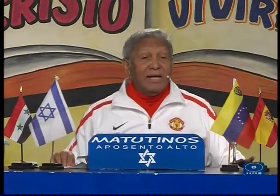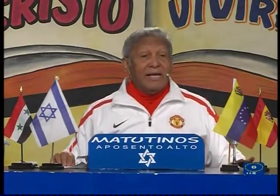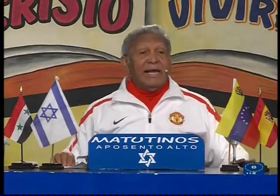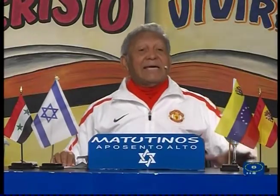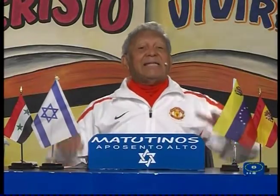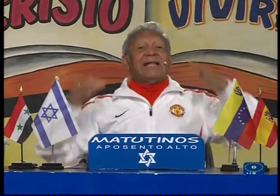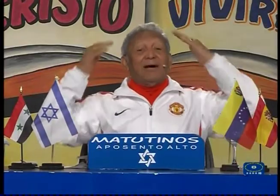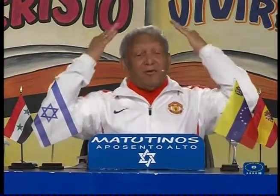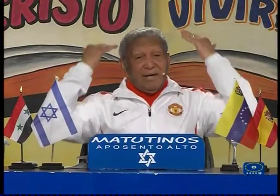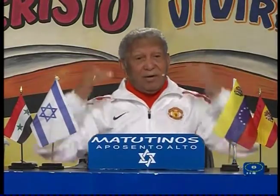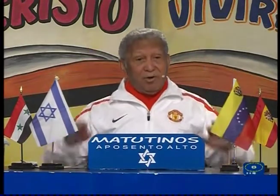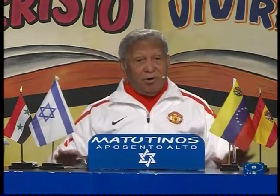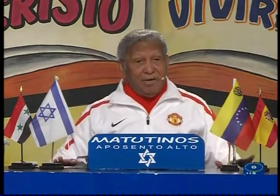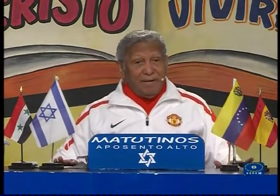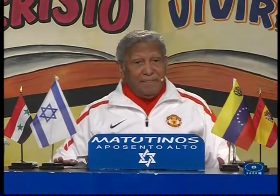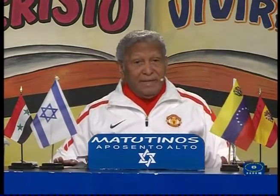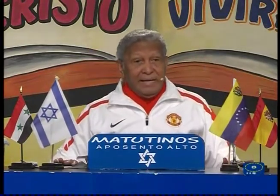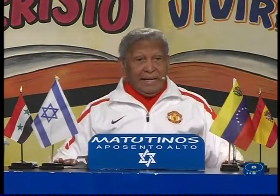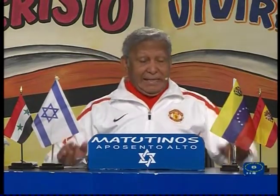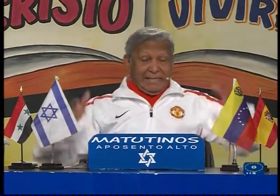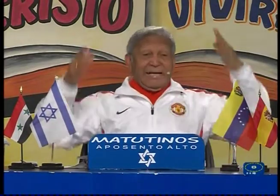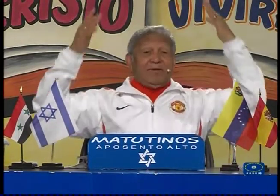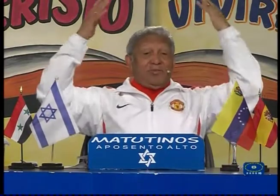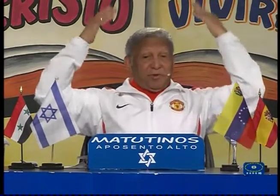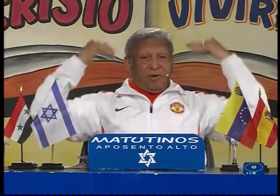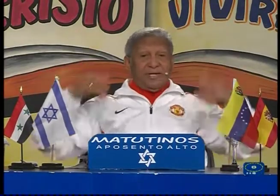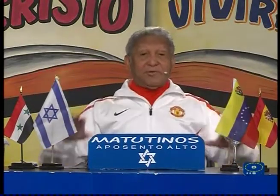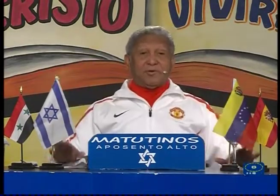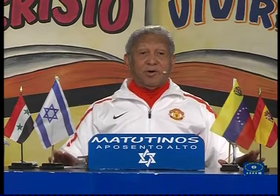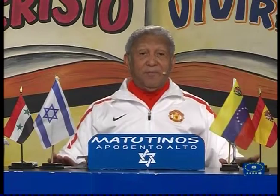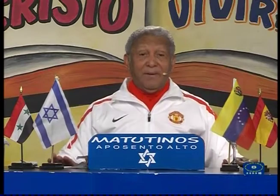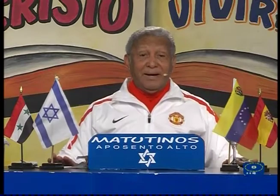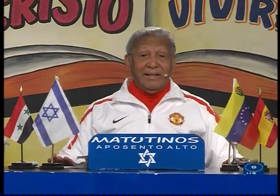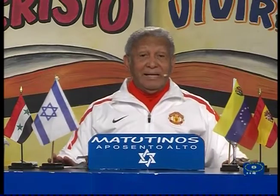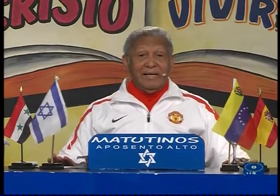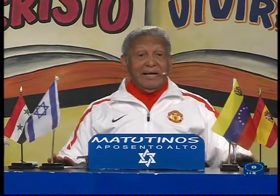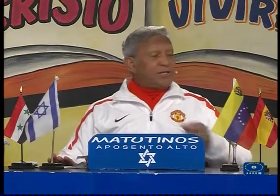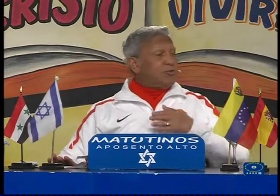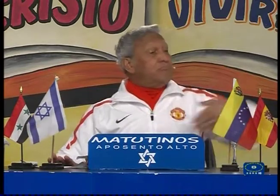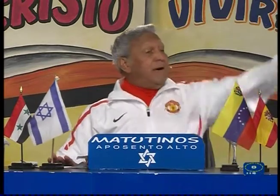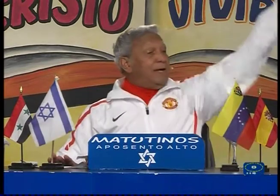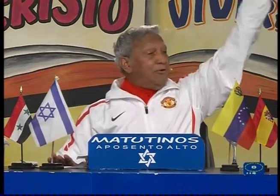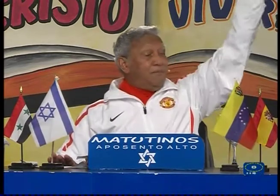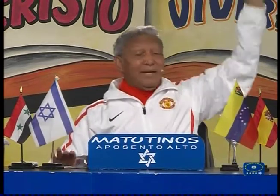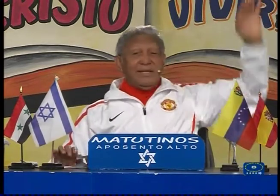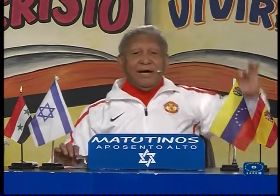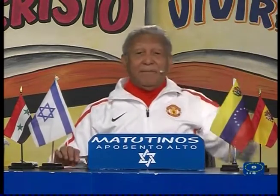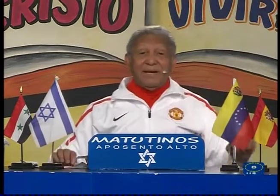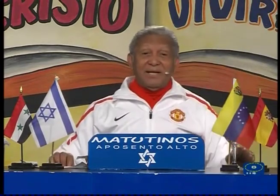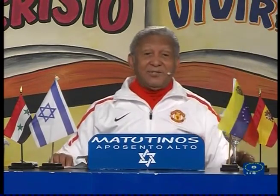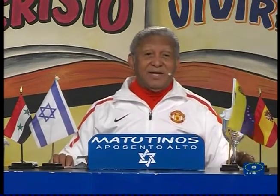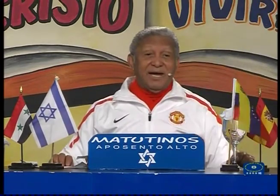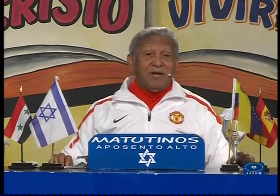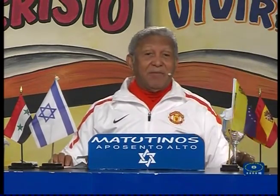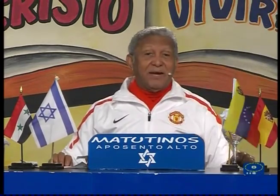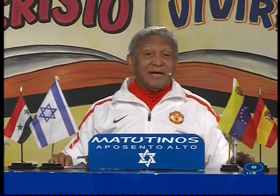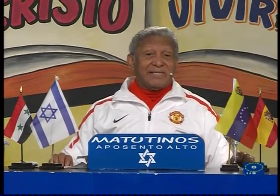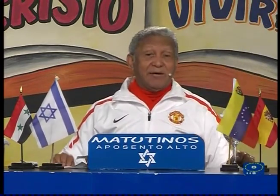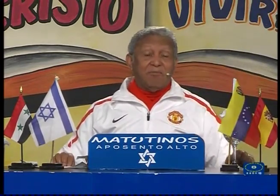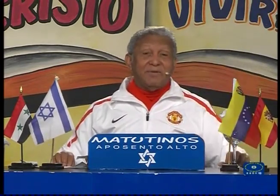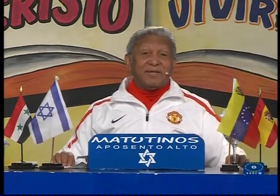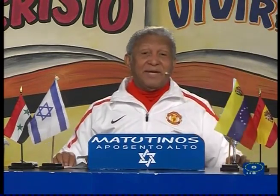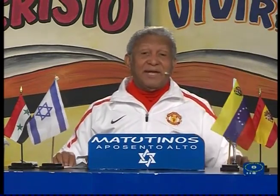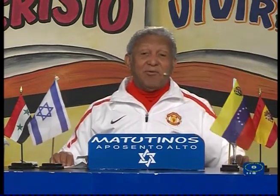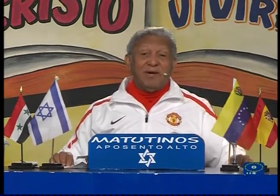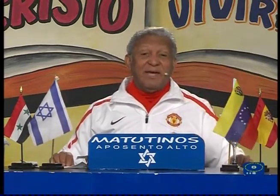la despojaron, le quitaron la corona, le quitaron toda su ropa. La zumbaron para allá, para el chiquero, para que